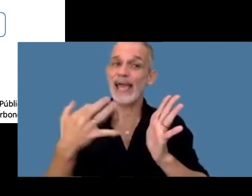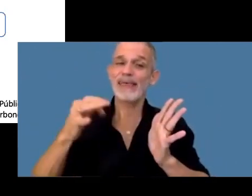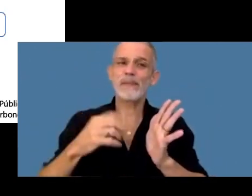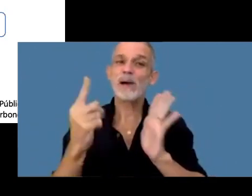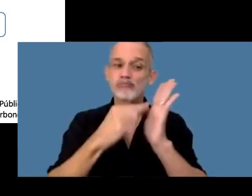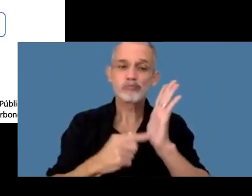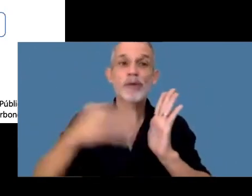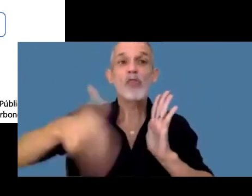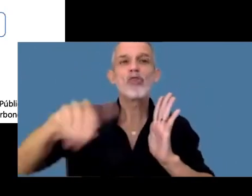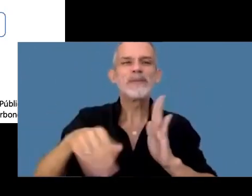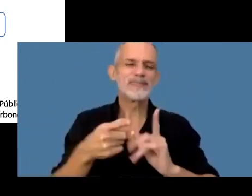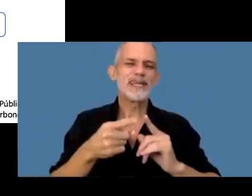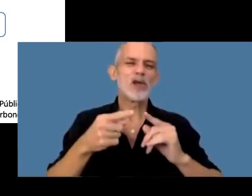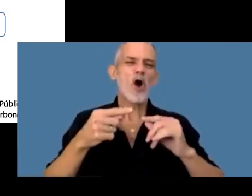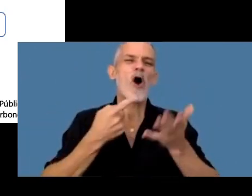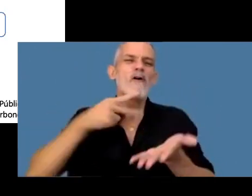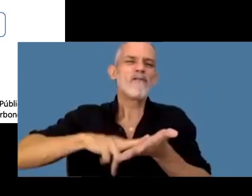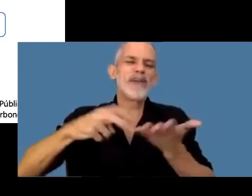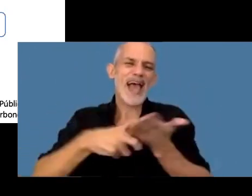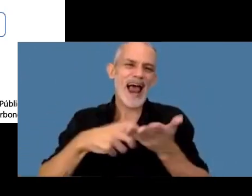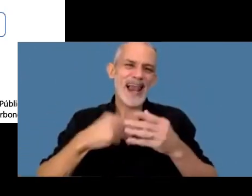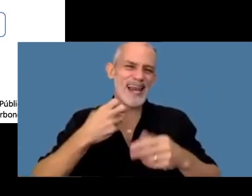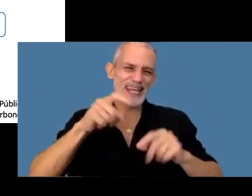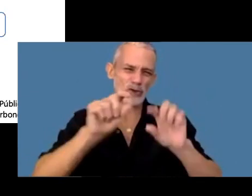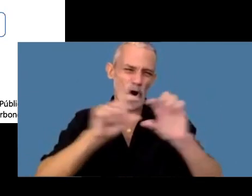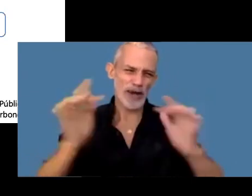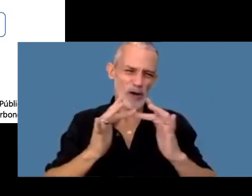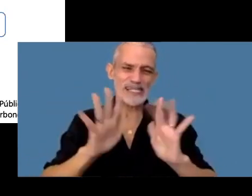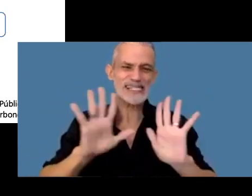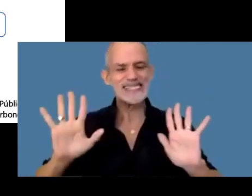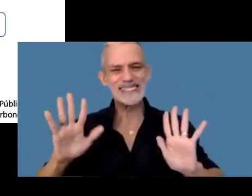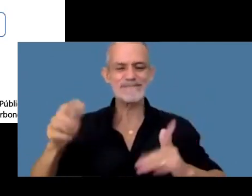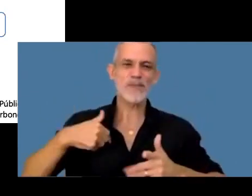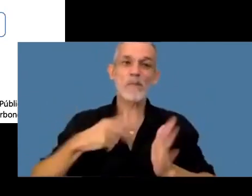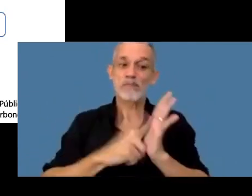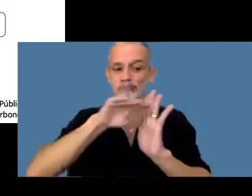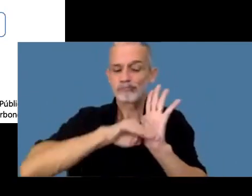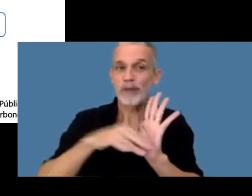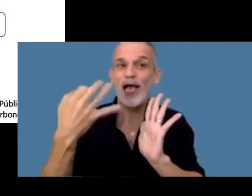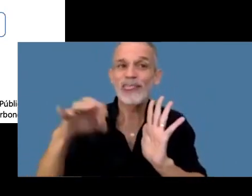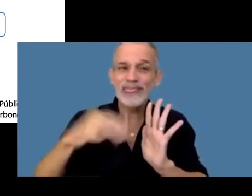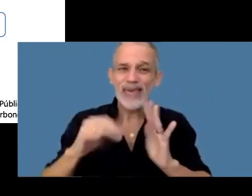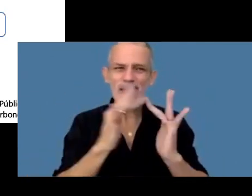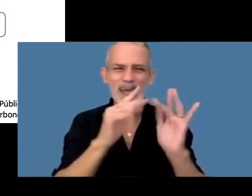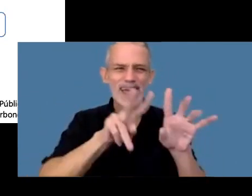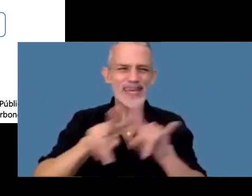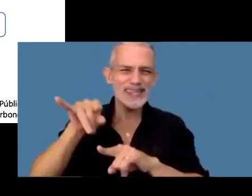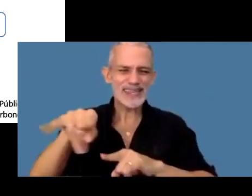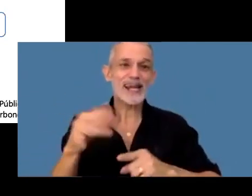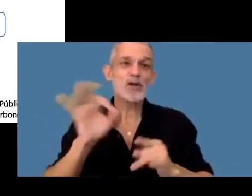fiscal electrónico. En lo particular, soy bastante reacio a que por norma reglamentaria o por este tipo